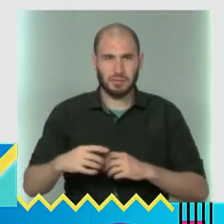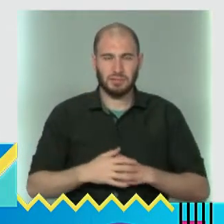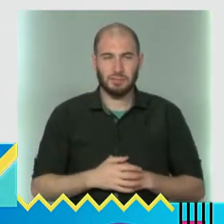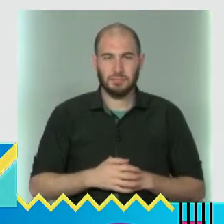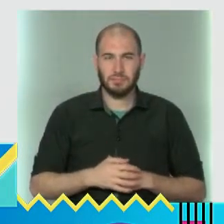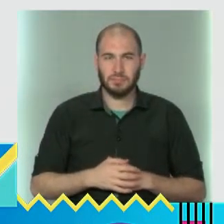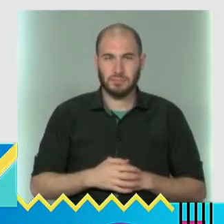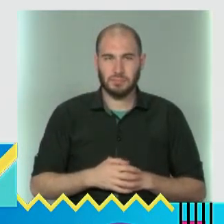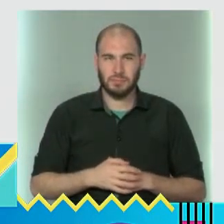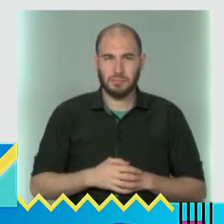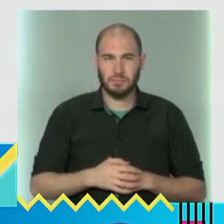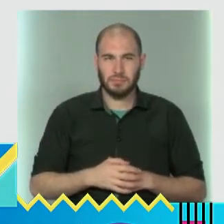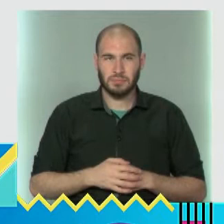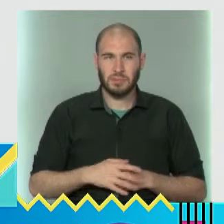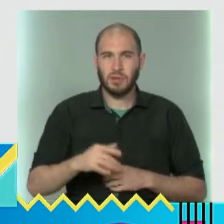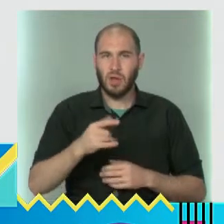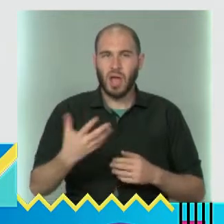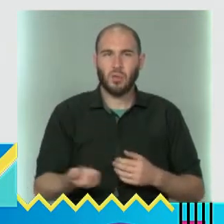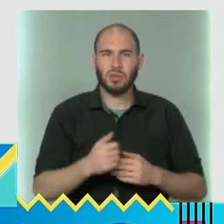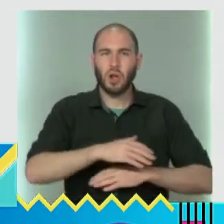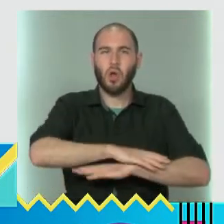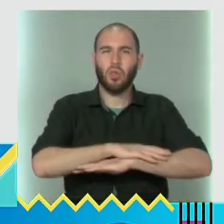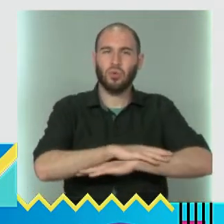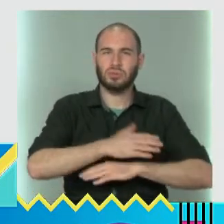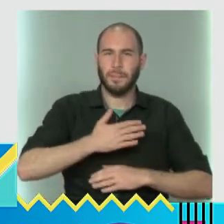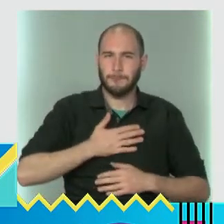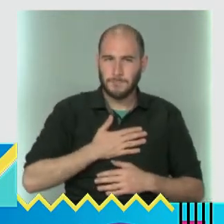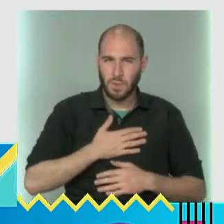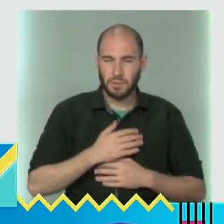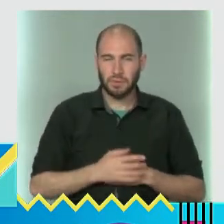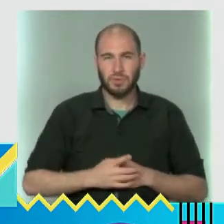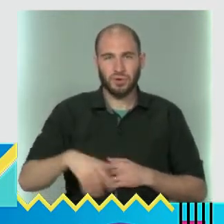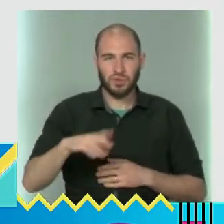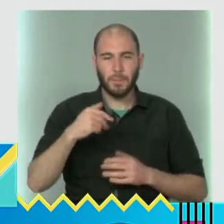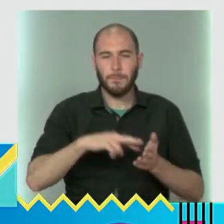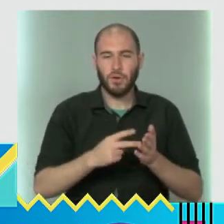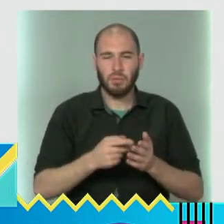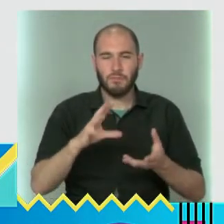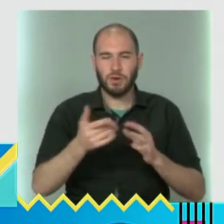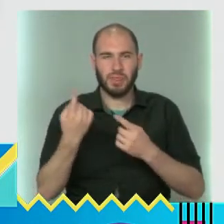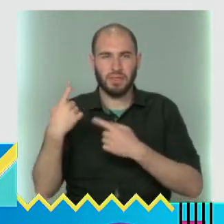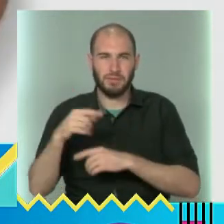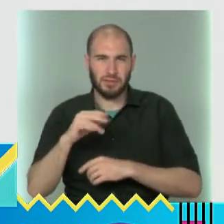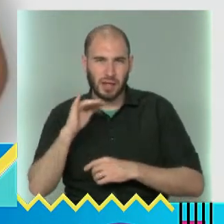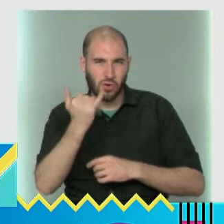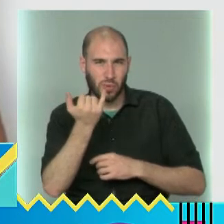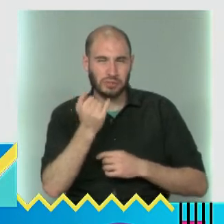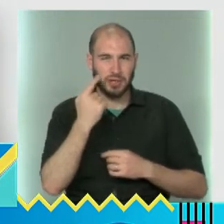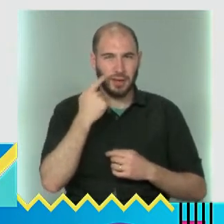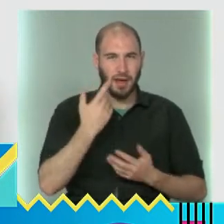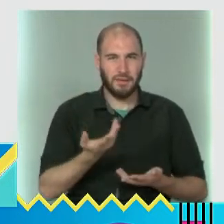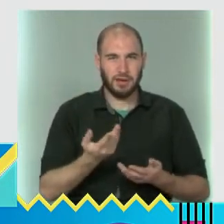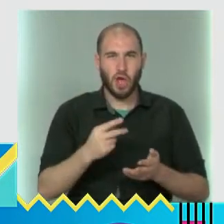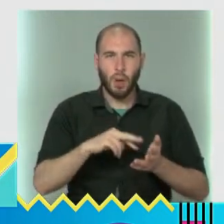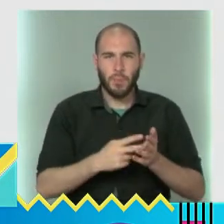¿sí? A encontrar esos comportamientos de nosotros mismos nos puede ayudar a ver el problema desde otro lugar. Bien. Y a decir, bueno,